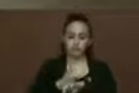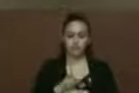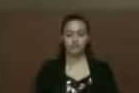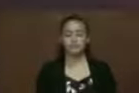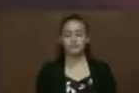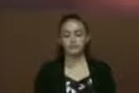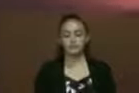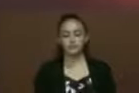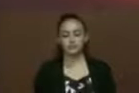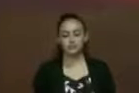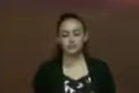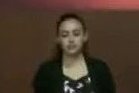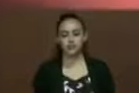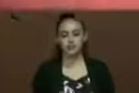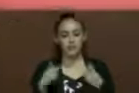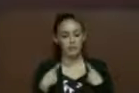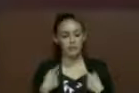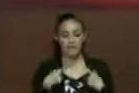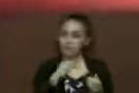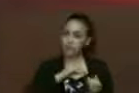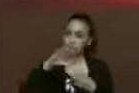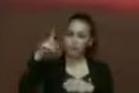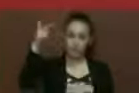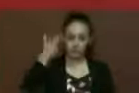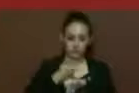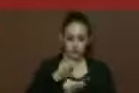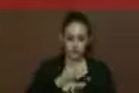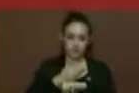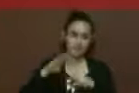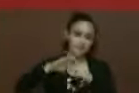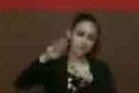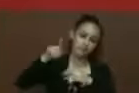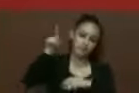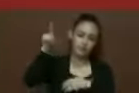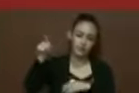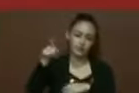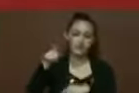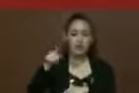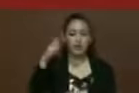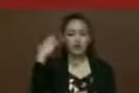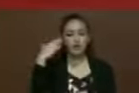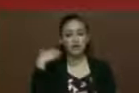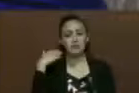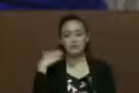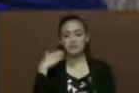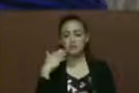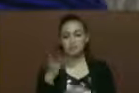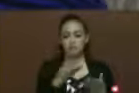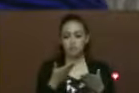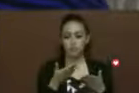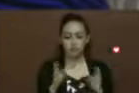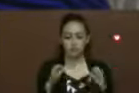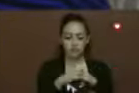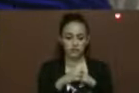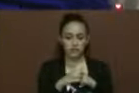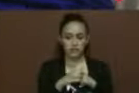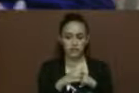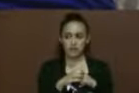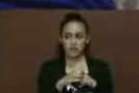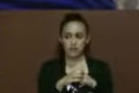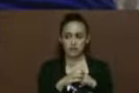migrantes, tienen gente que salió. En algún momento ubicábamos, por ejemplo, a Churicio como el municipio con